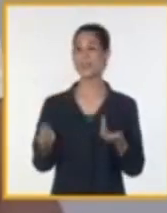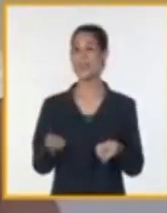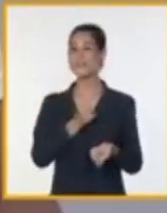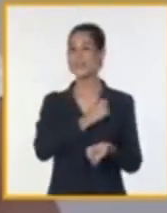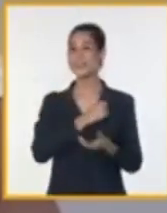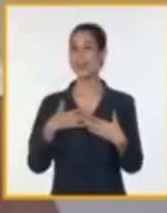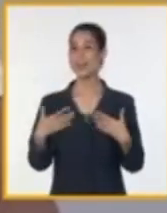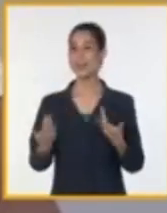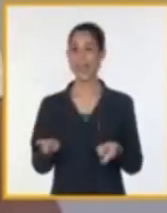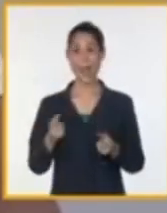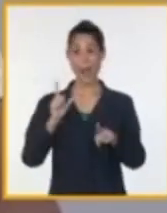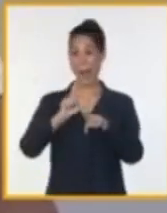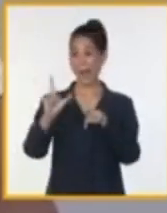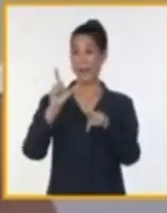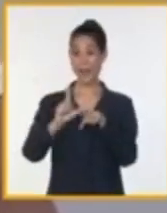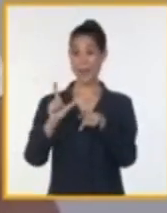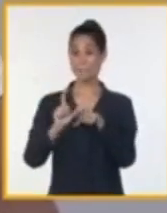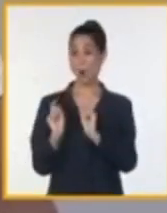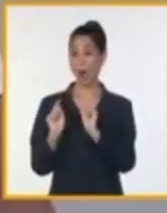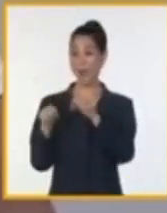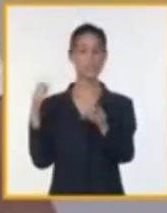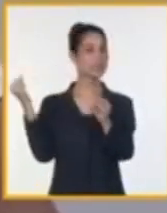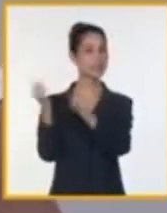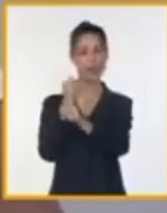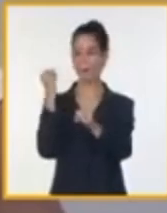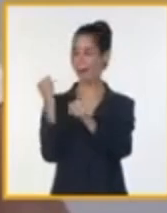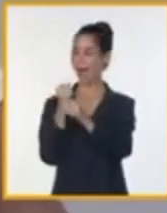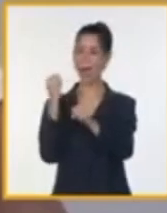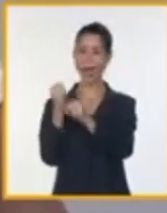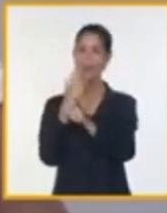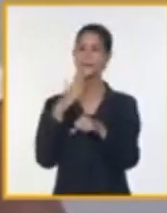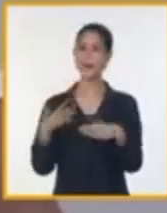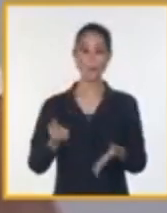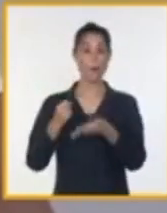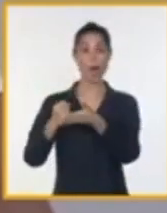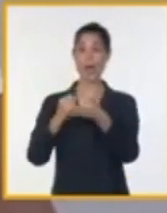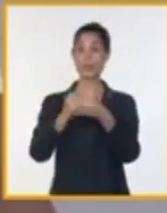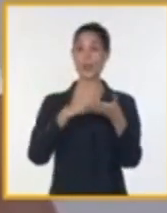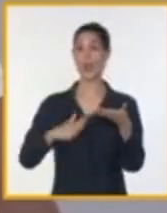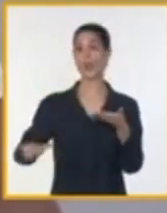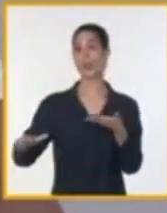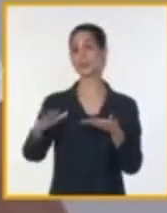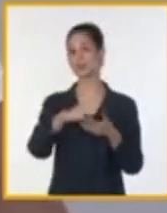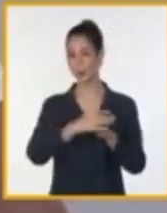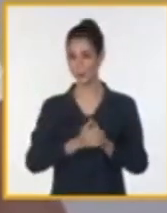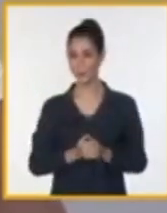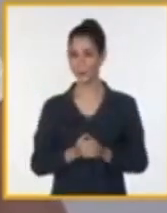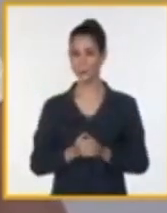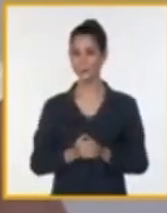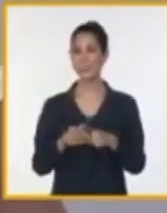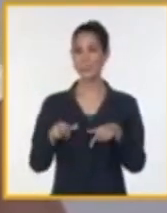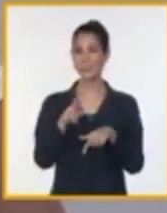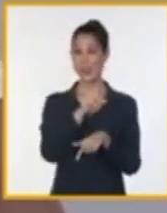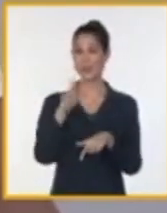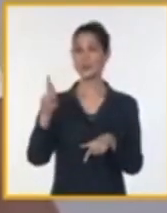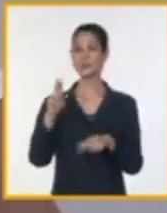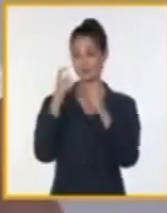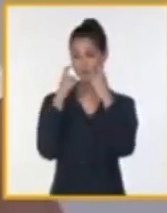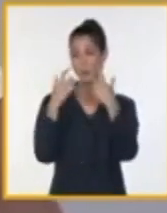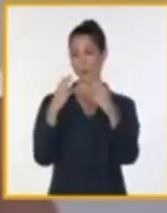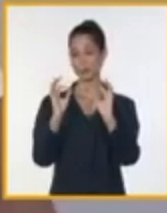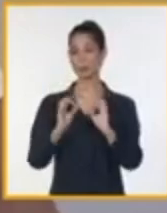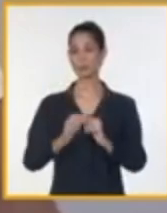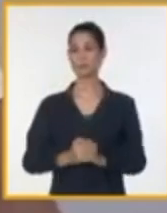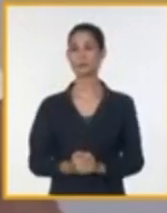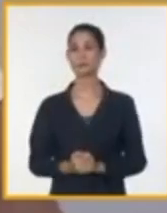la conciencia no solamente la tributara el trabajo físico, sino también lo que pudiésemos complementar desde esa visión de ser útiles a la revolución. Nos debe estar recibiendo